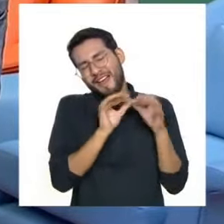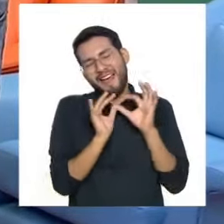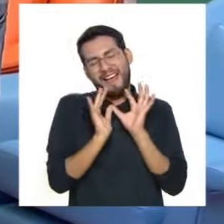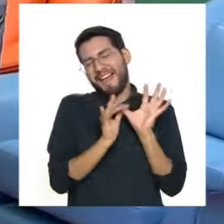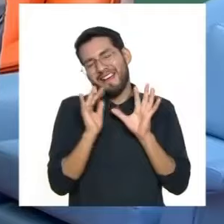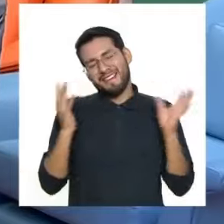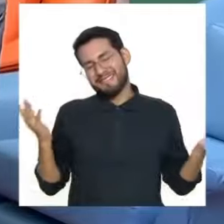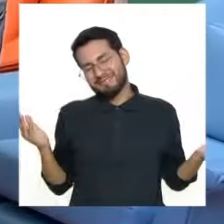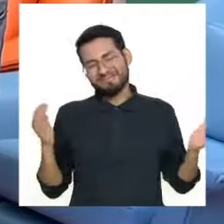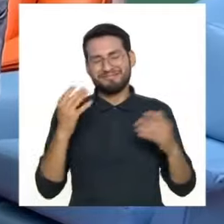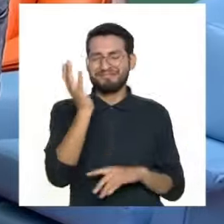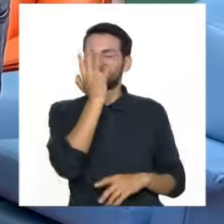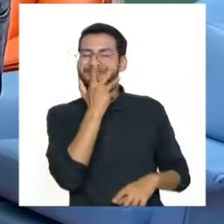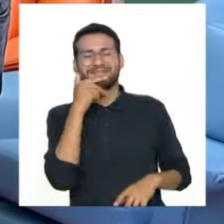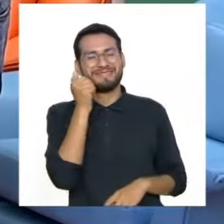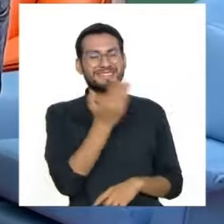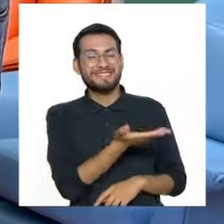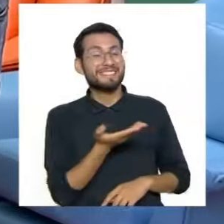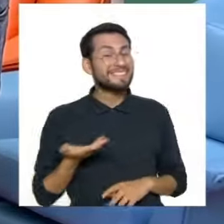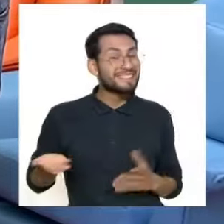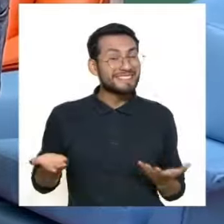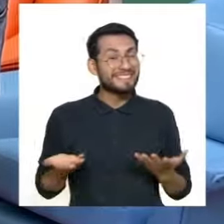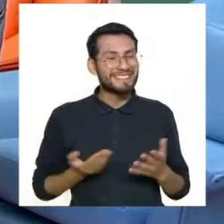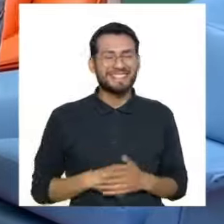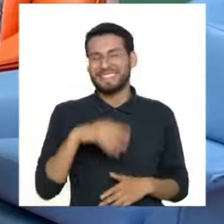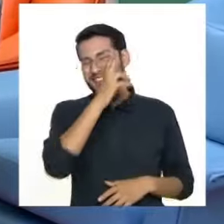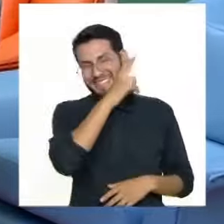coquet de la bellísima